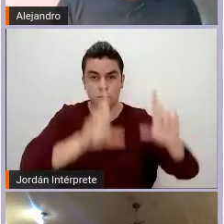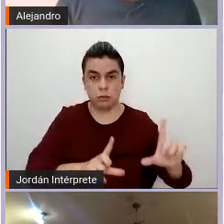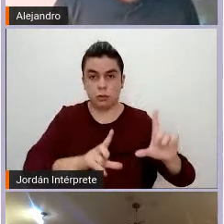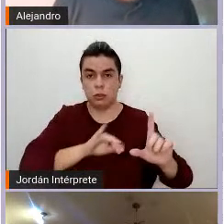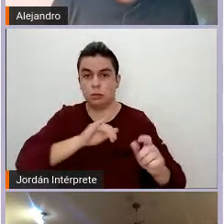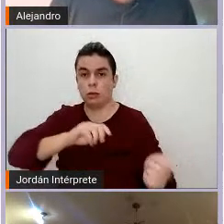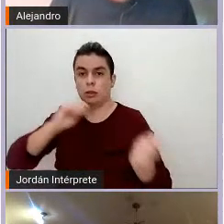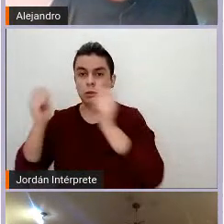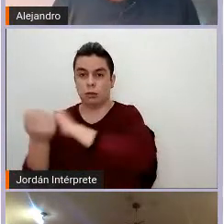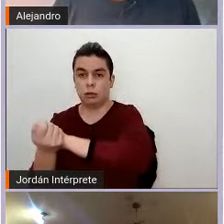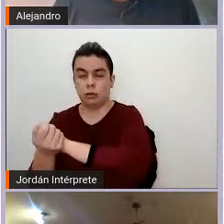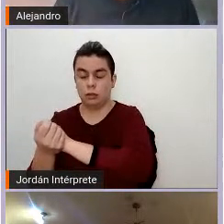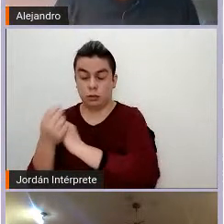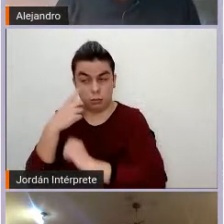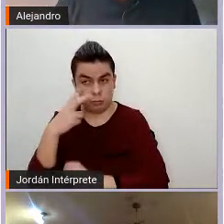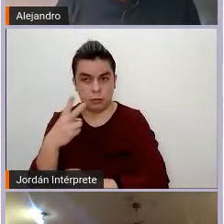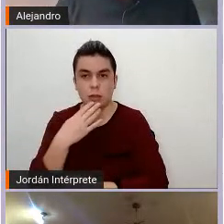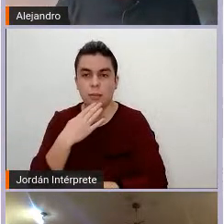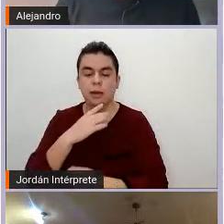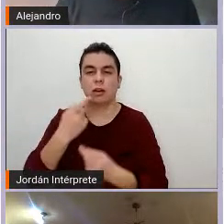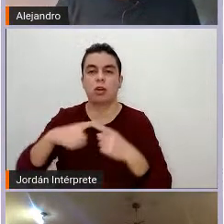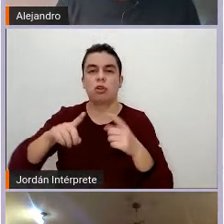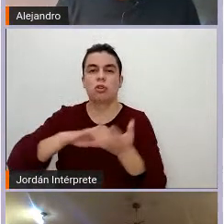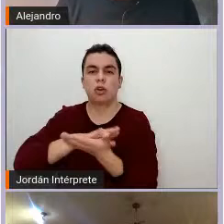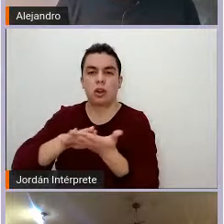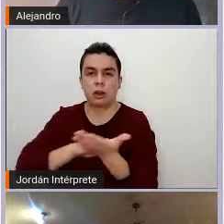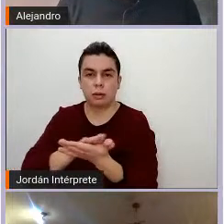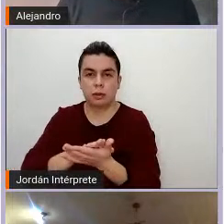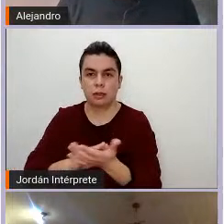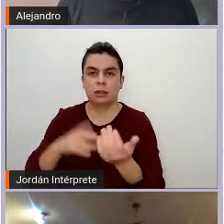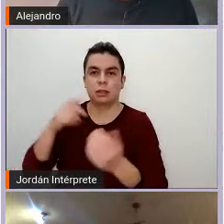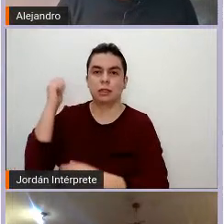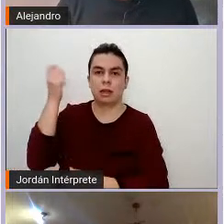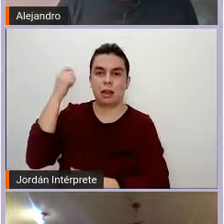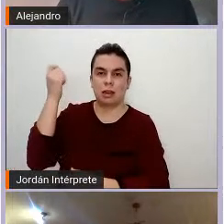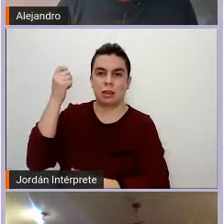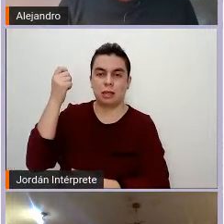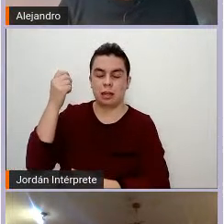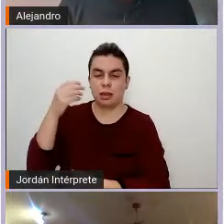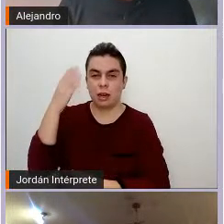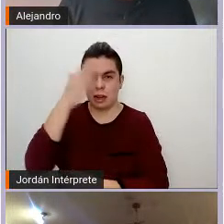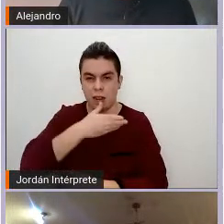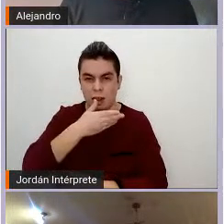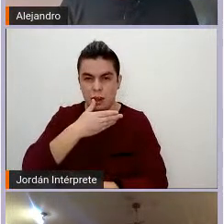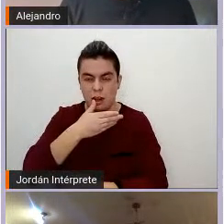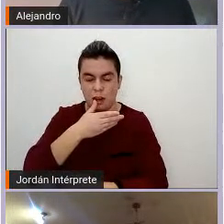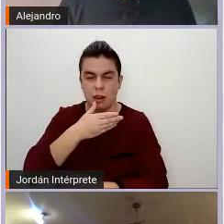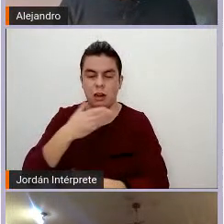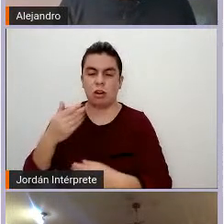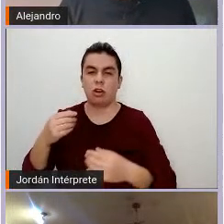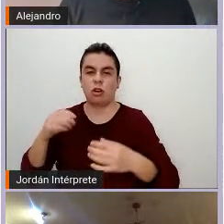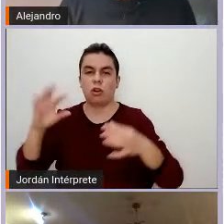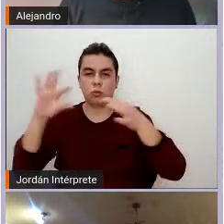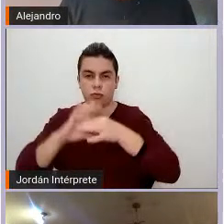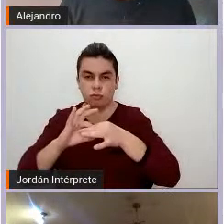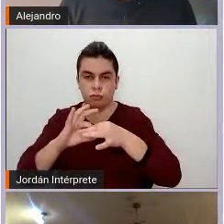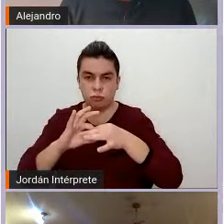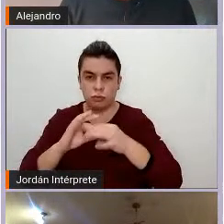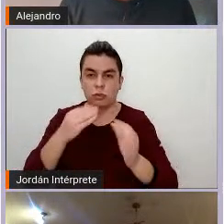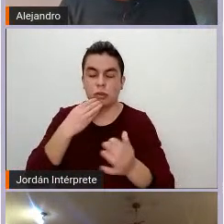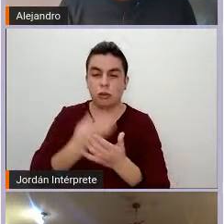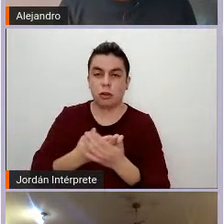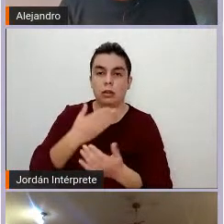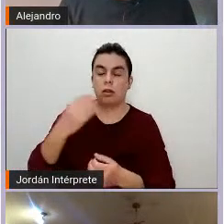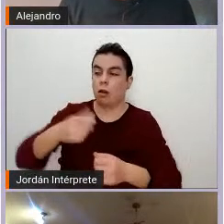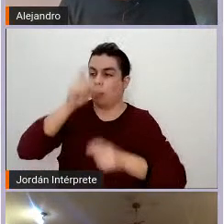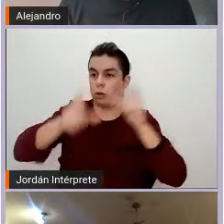Un segundo ejemplo es la canción Casamiento de Negros, su primer éxito comercial publicado en 1955, la